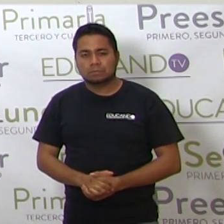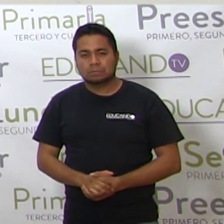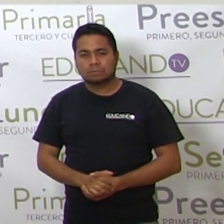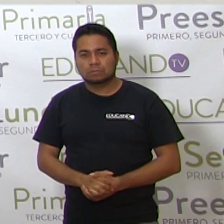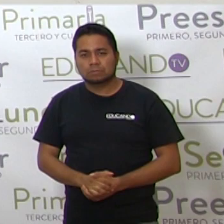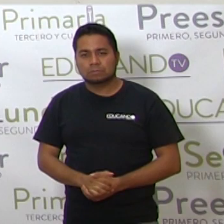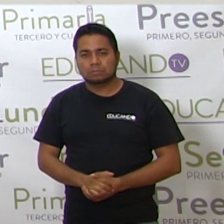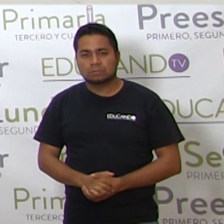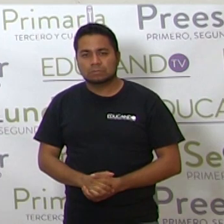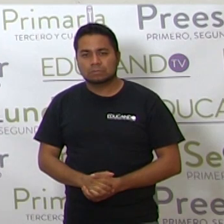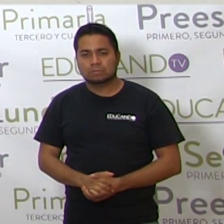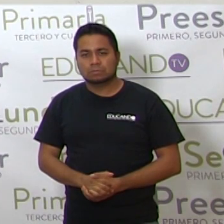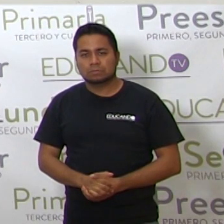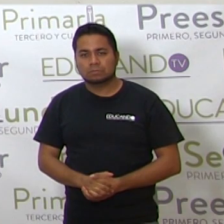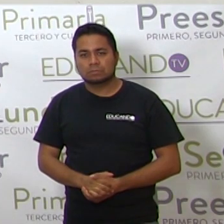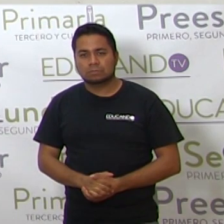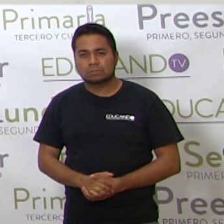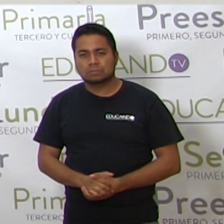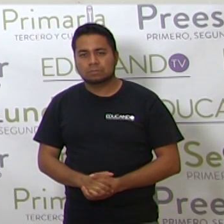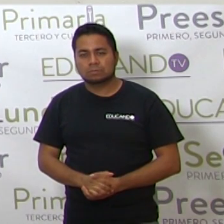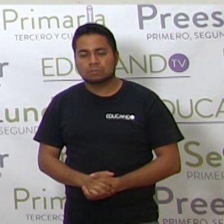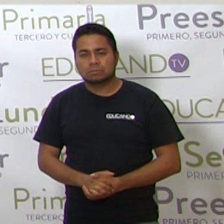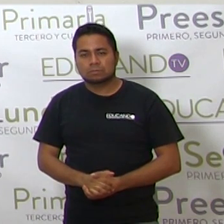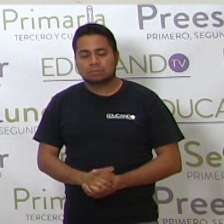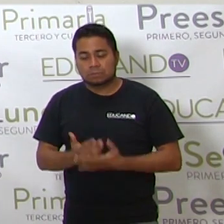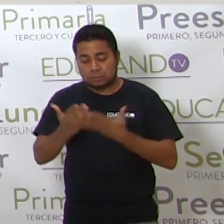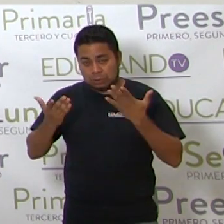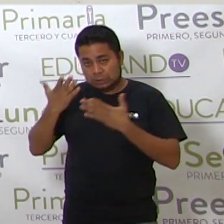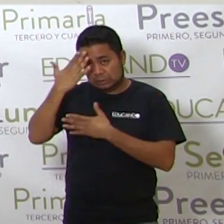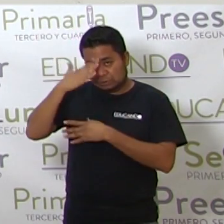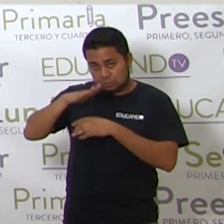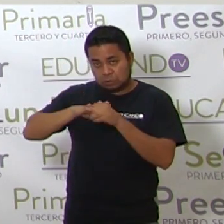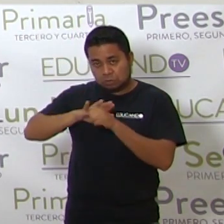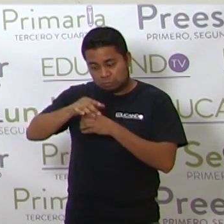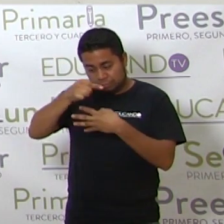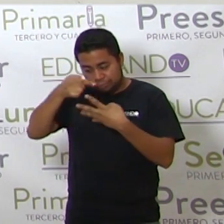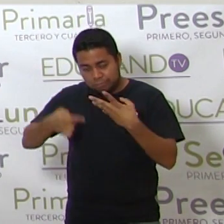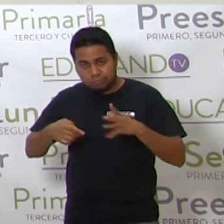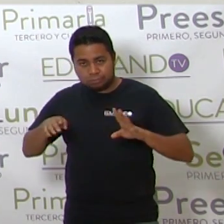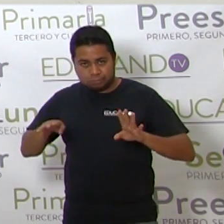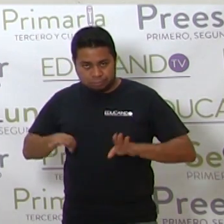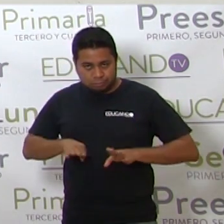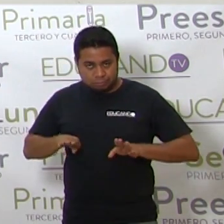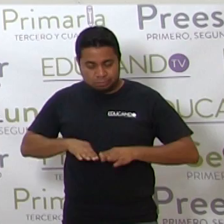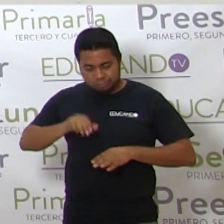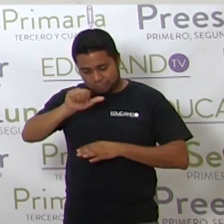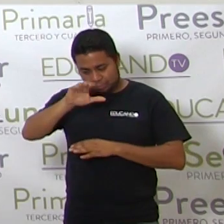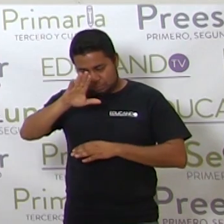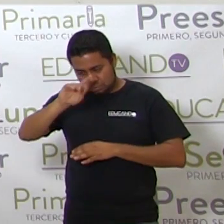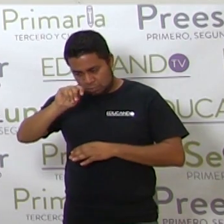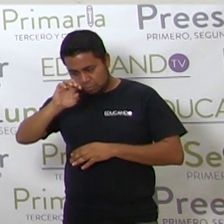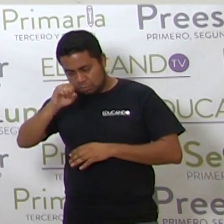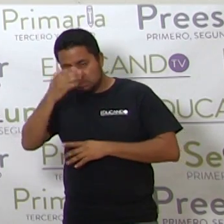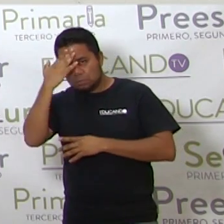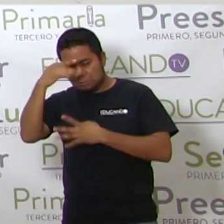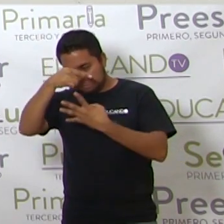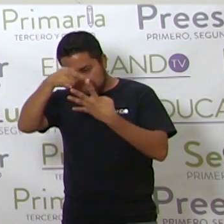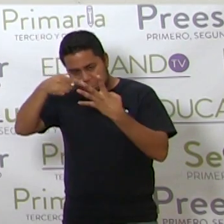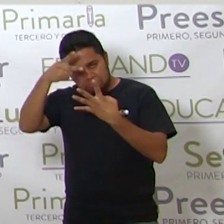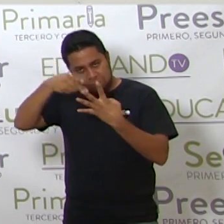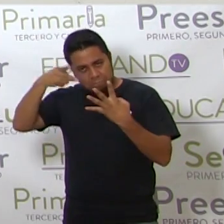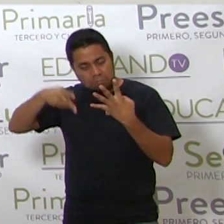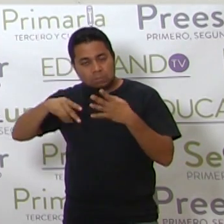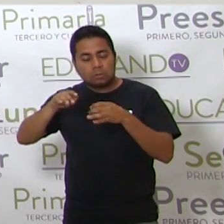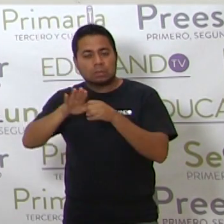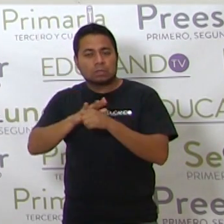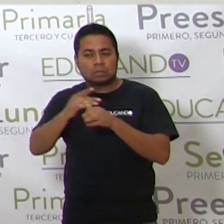identificado lo que son los episodios y los actos mucha atención porque vamos a